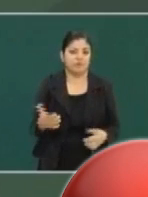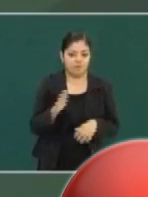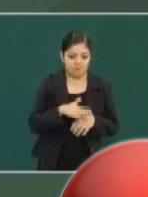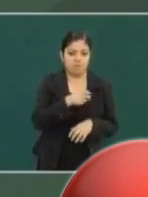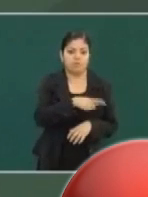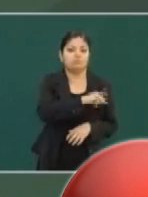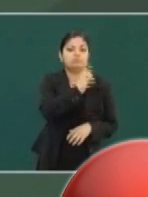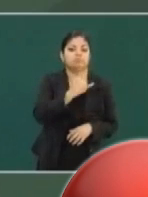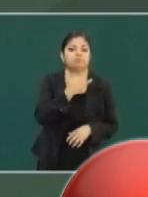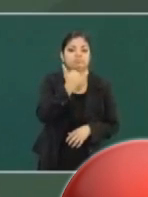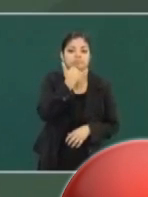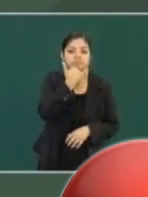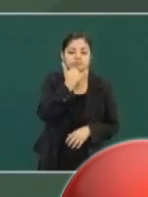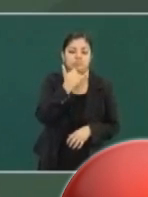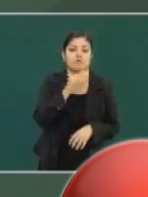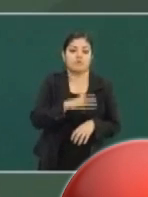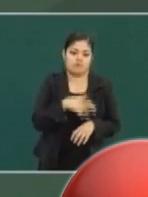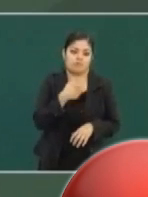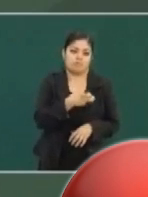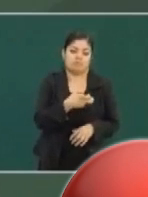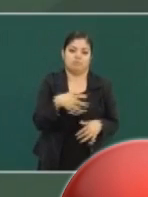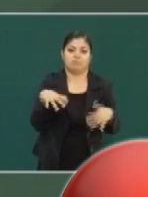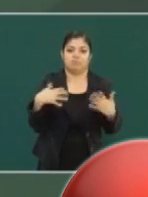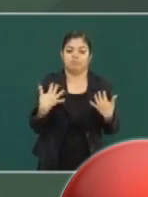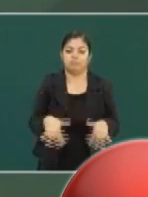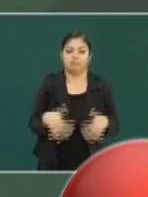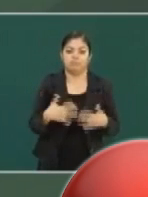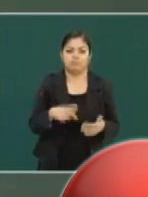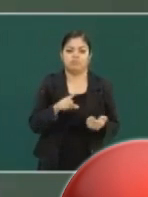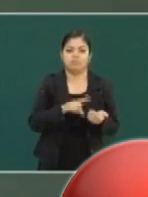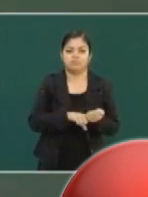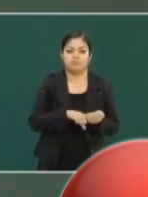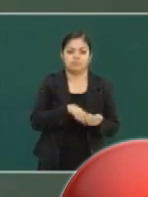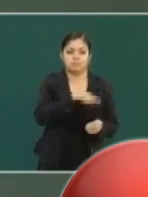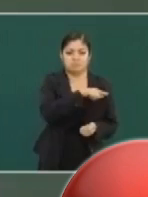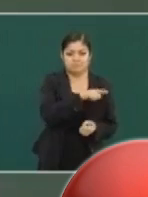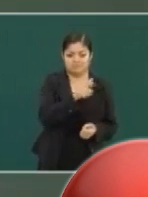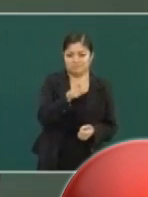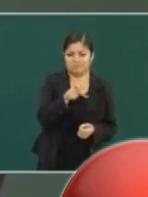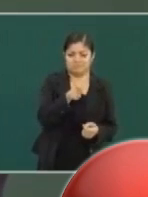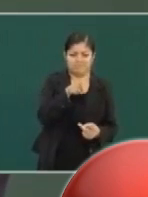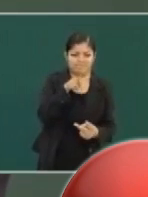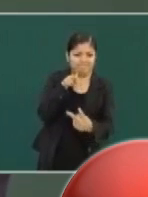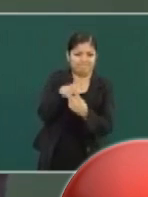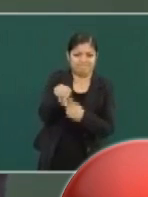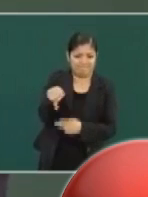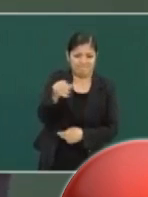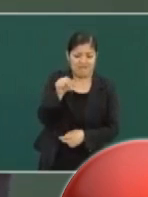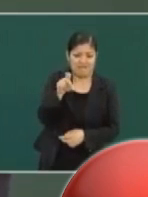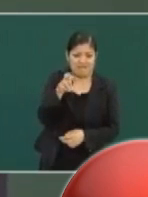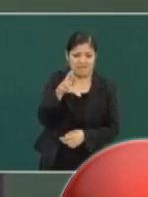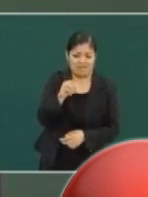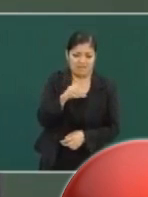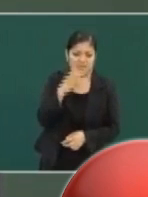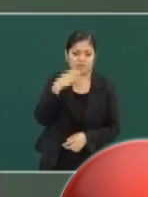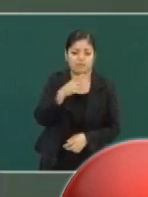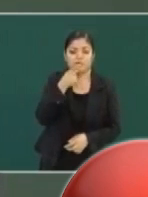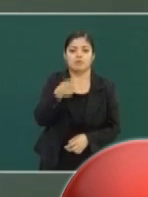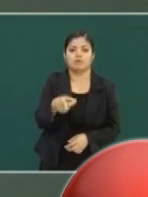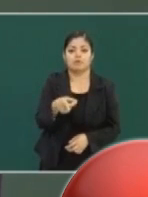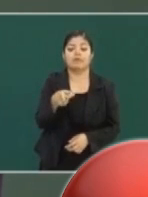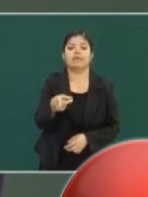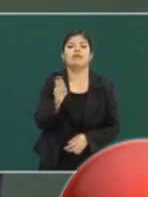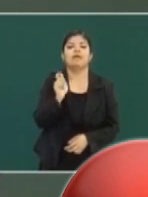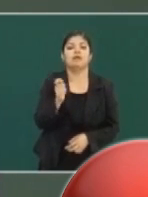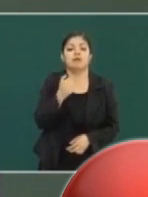fue tan cobarde y vil en la forma como lo asesinaron. Dijo: le muerden la